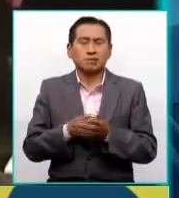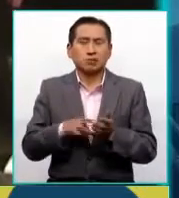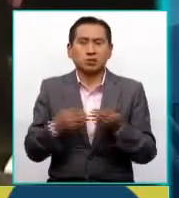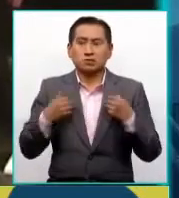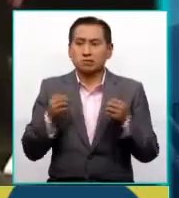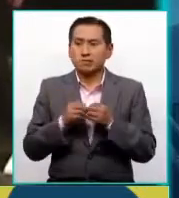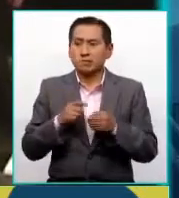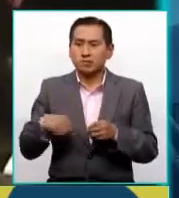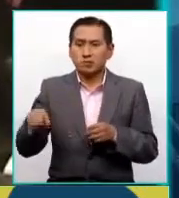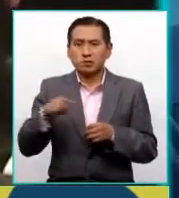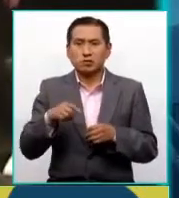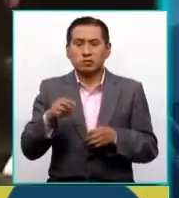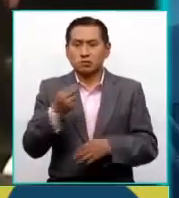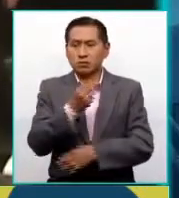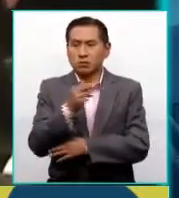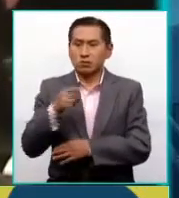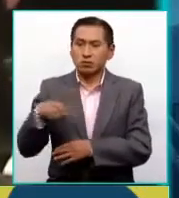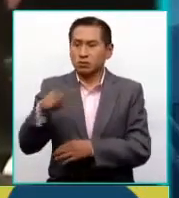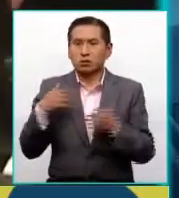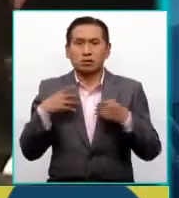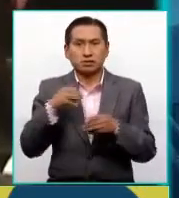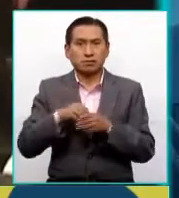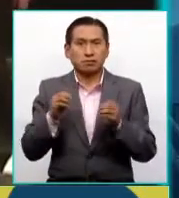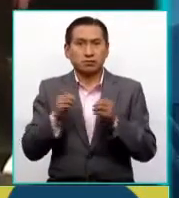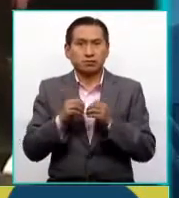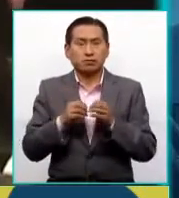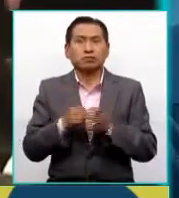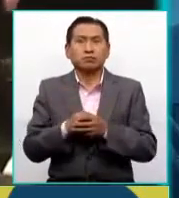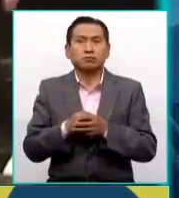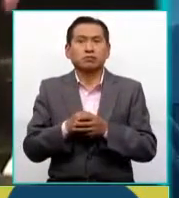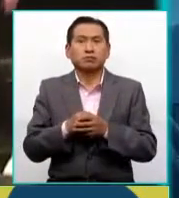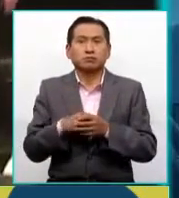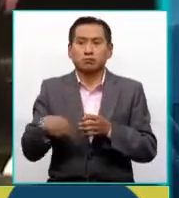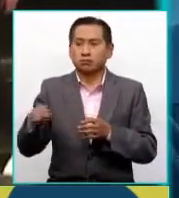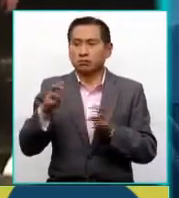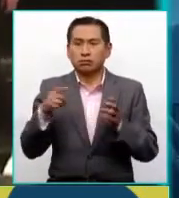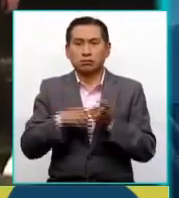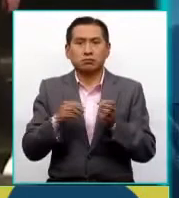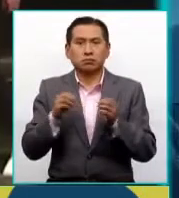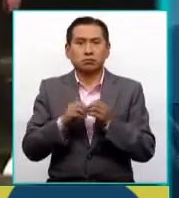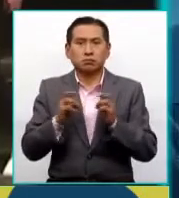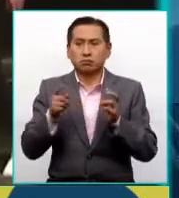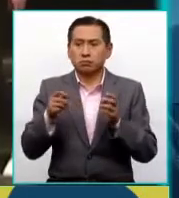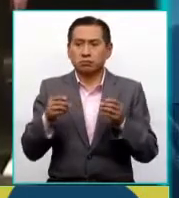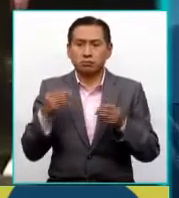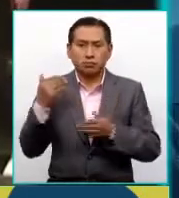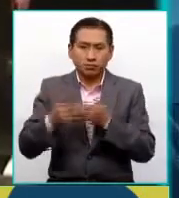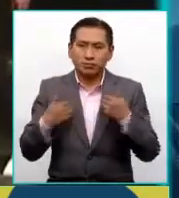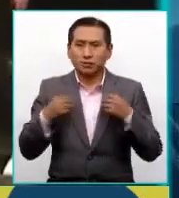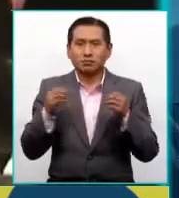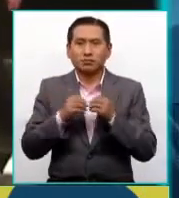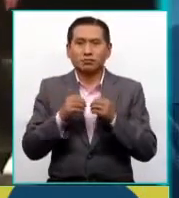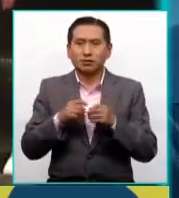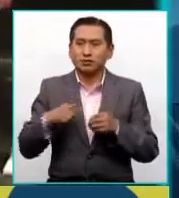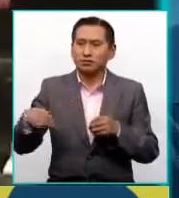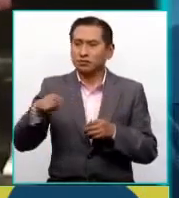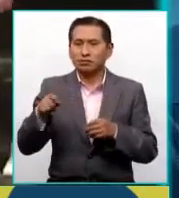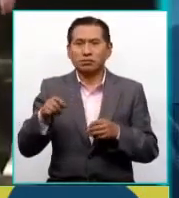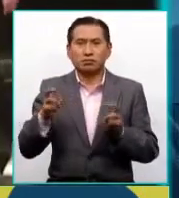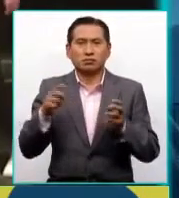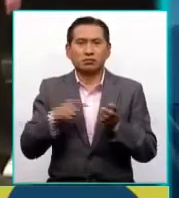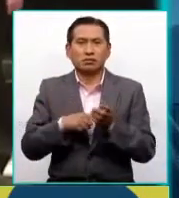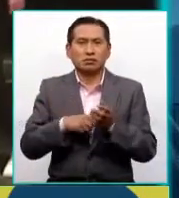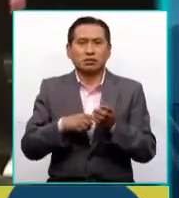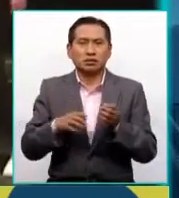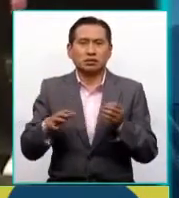tiene a la naturaleza acorralada, hay este desequilibrio ambiental en el que se vive, esta especie de colapso en